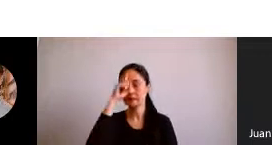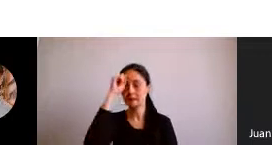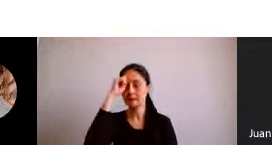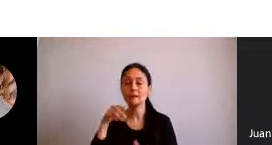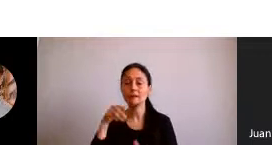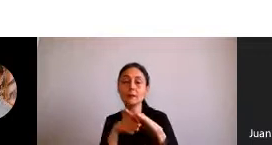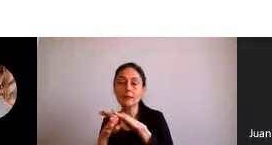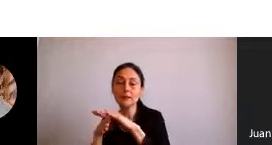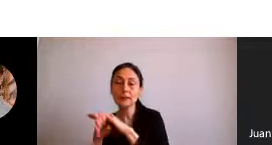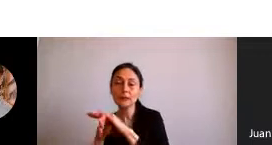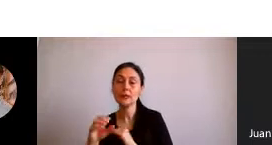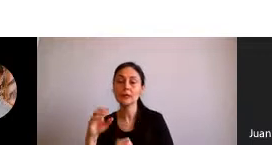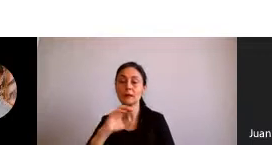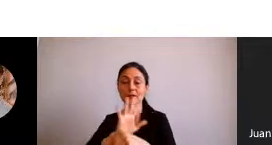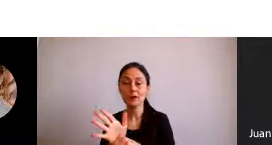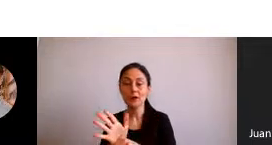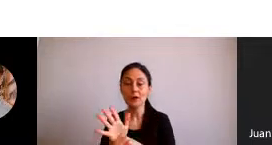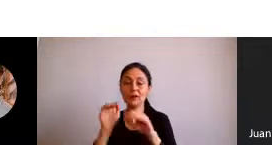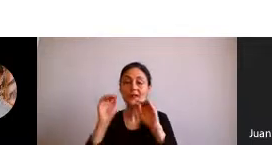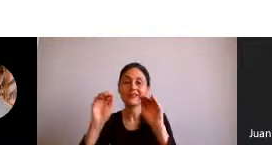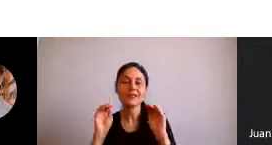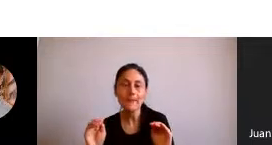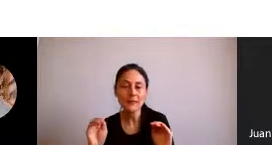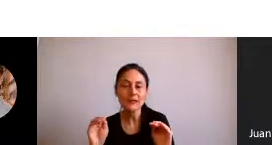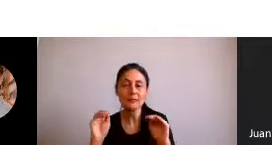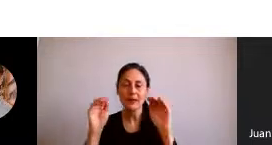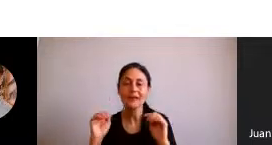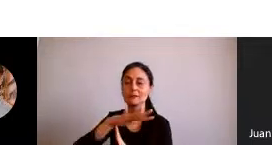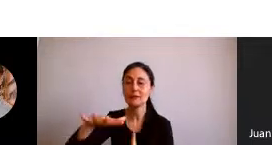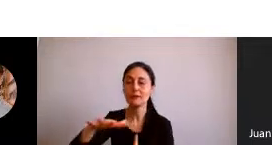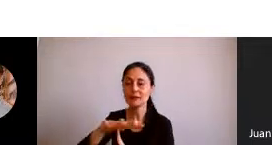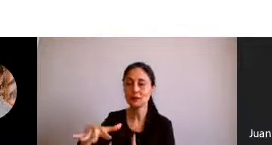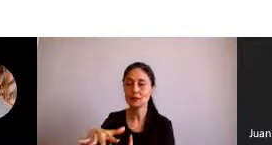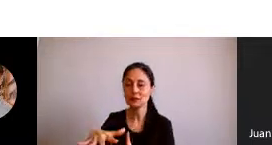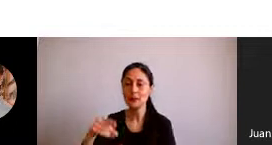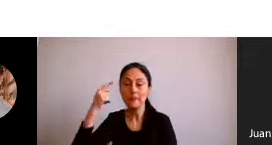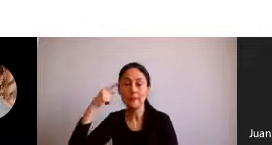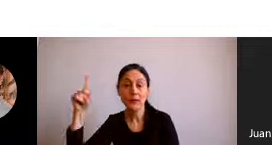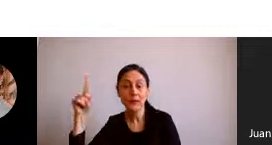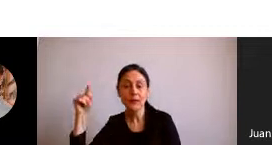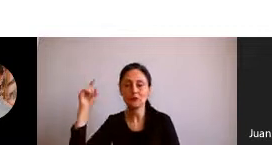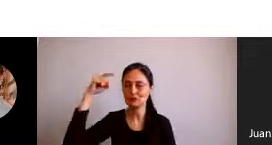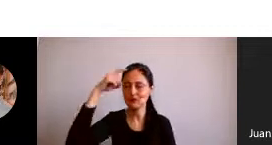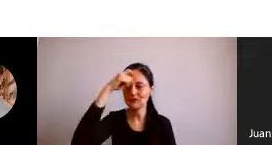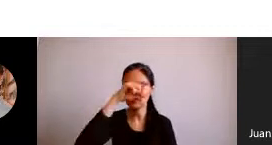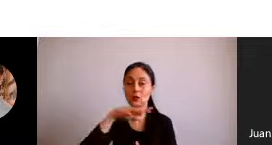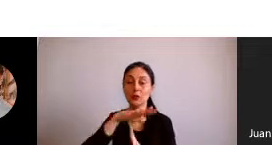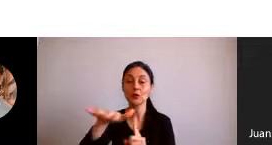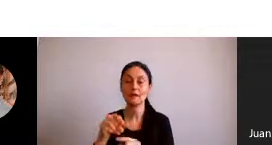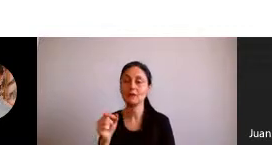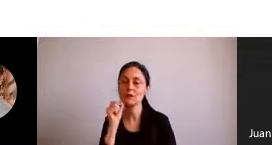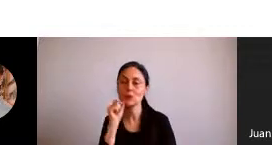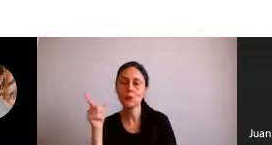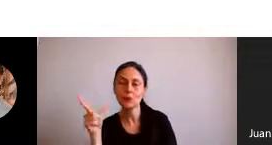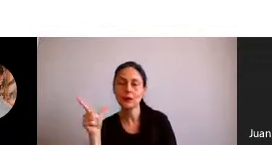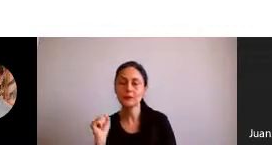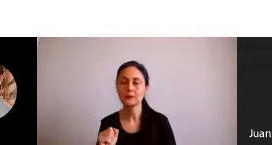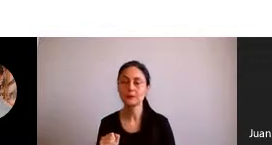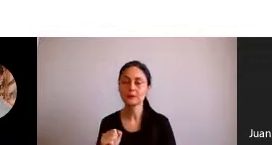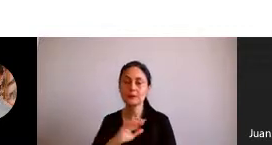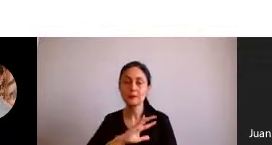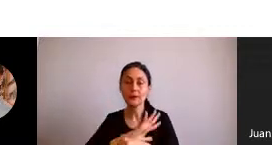o sea, esta misma situación. Pero, ¿cuál es la complicación? Que en general un paciente con COVID tiene más días de